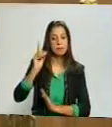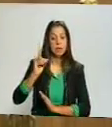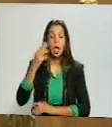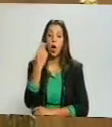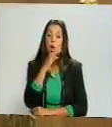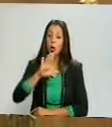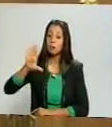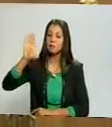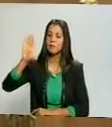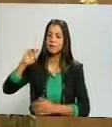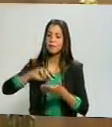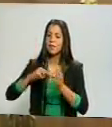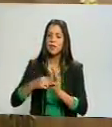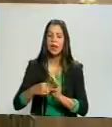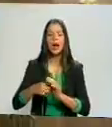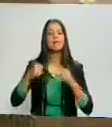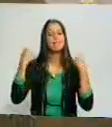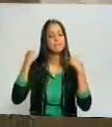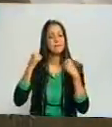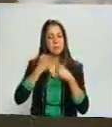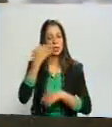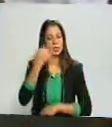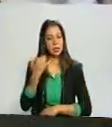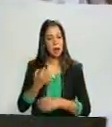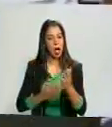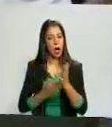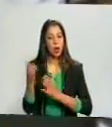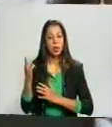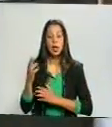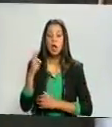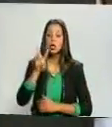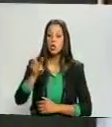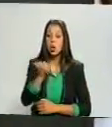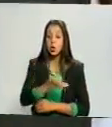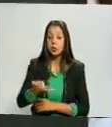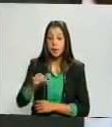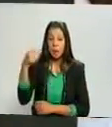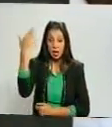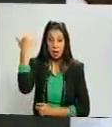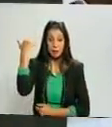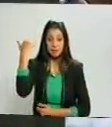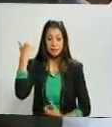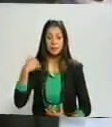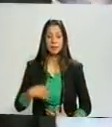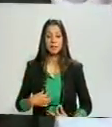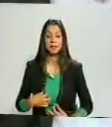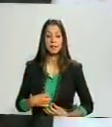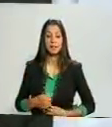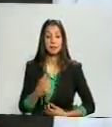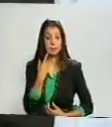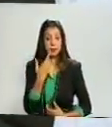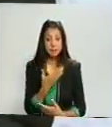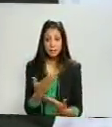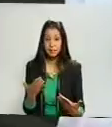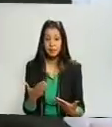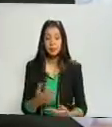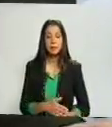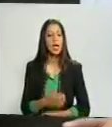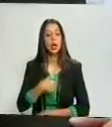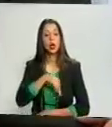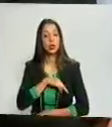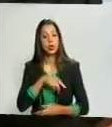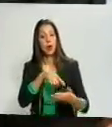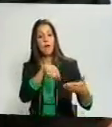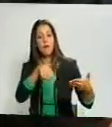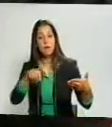compromiso se traduce en hechos. En las últimas dos semanas, compatriotas, camaradas, hemos